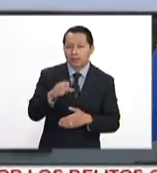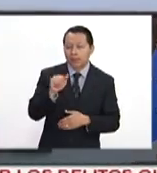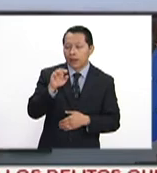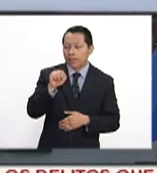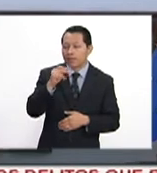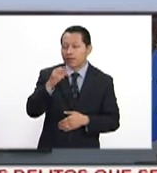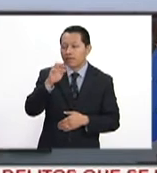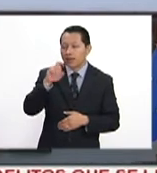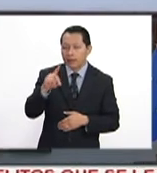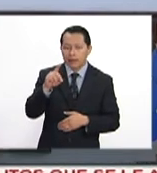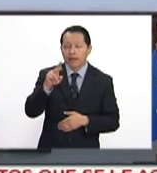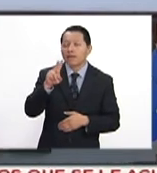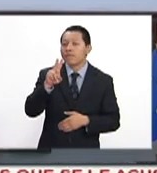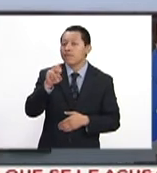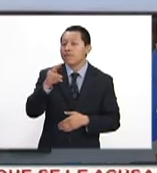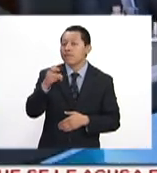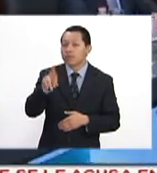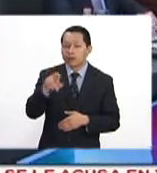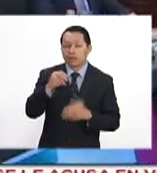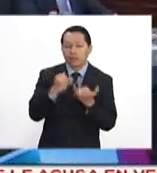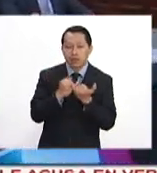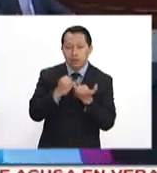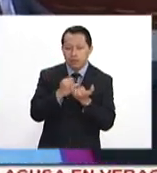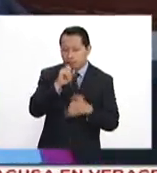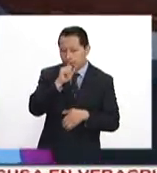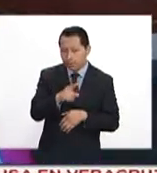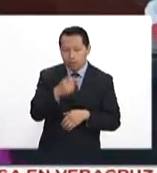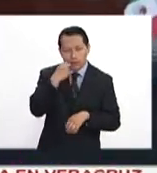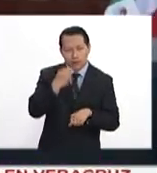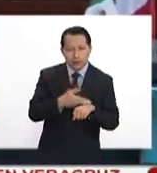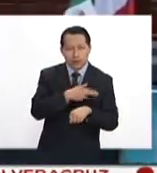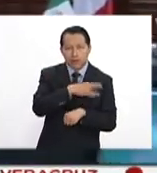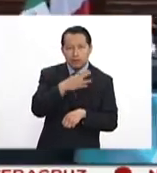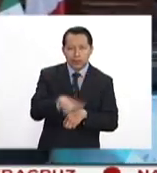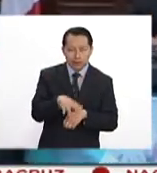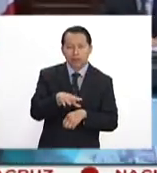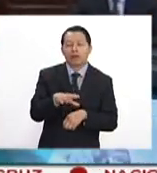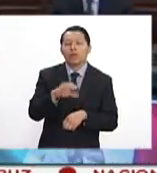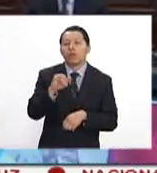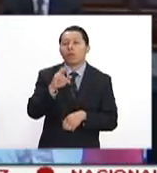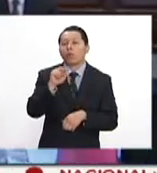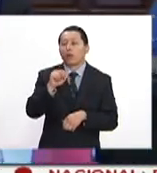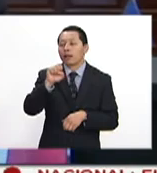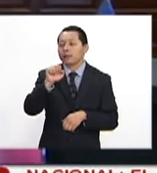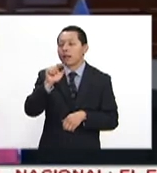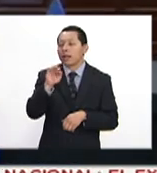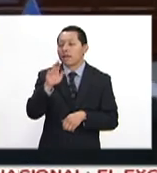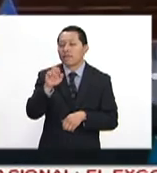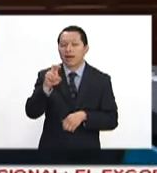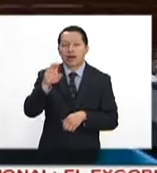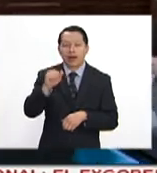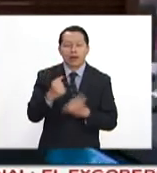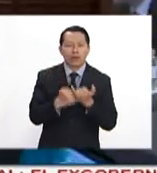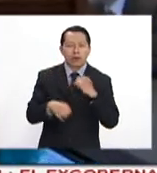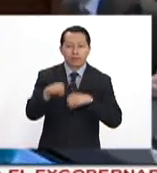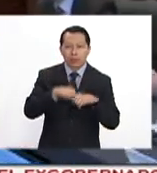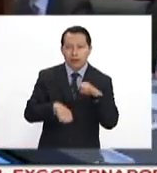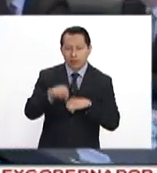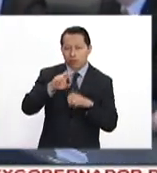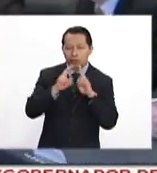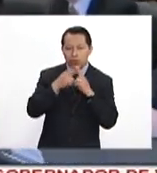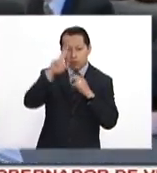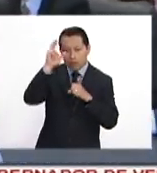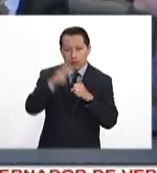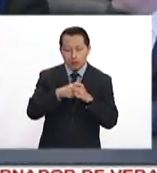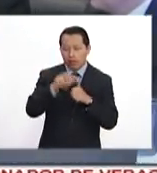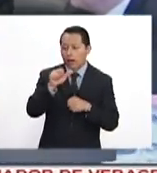Manfred Weber junto con 5 vicepresidentes del partido y el secretario general adjunto Juan Salafranca, así como el embajador de la Unión Europea en